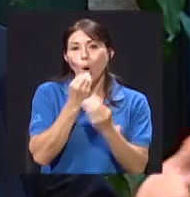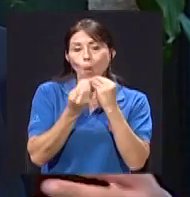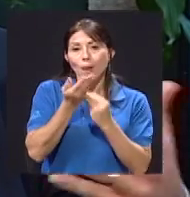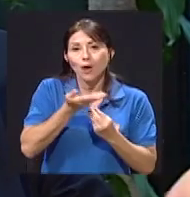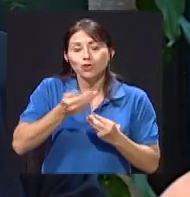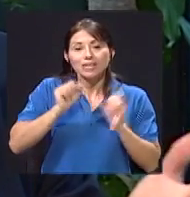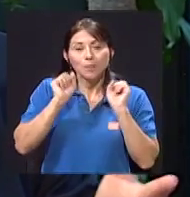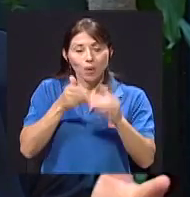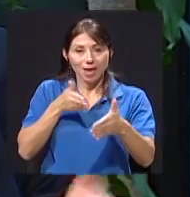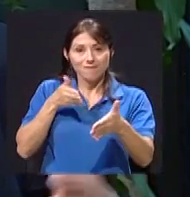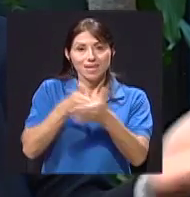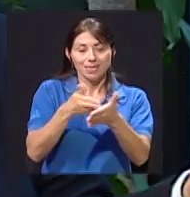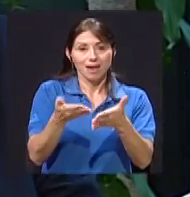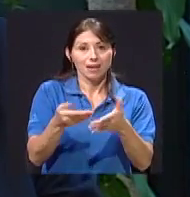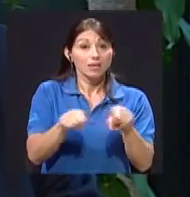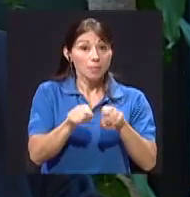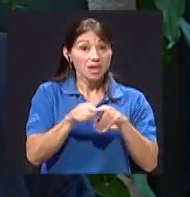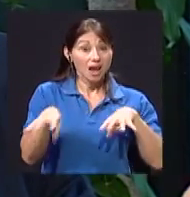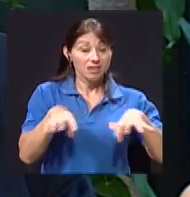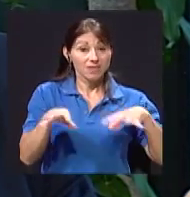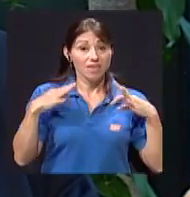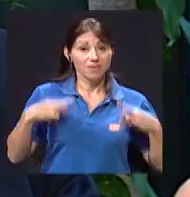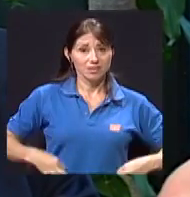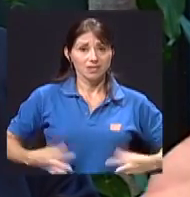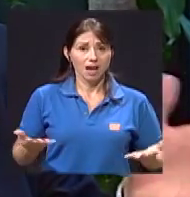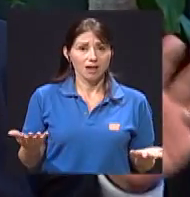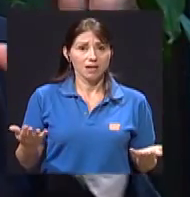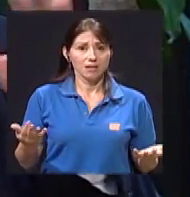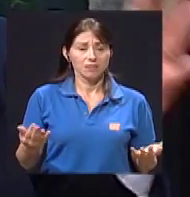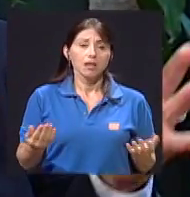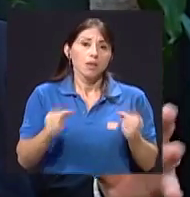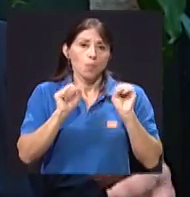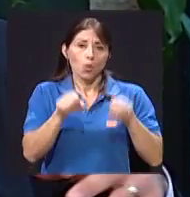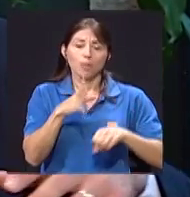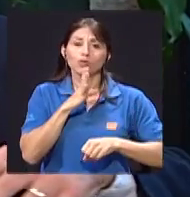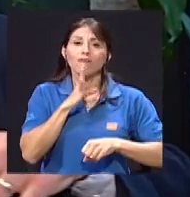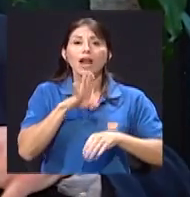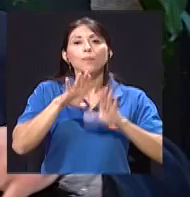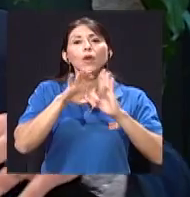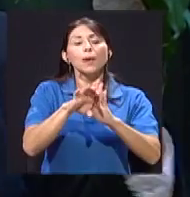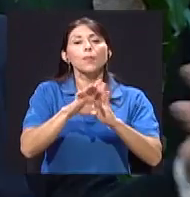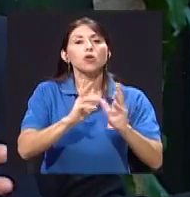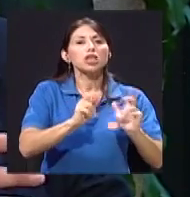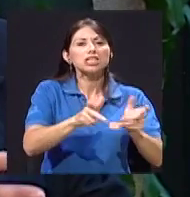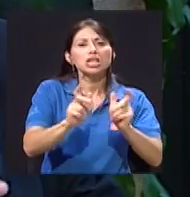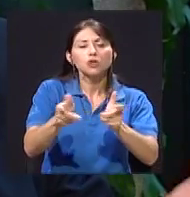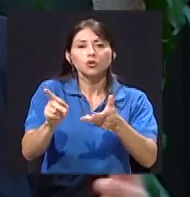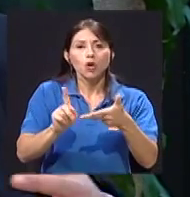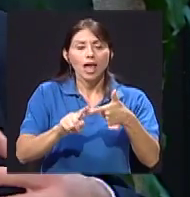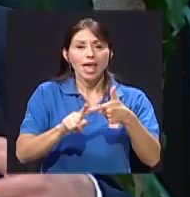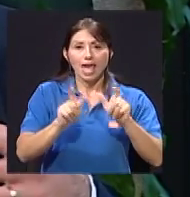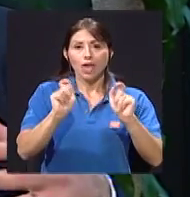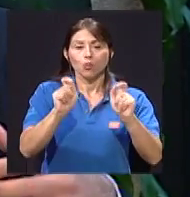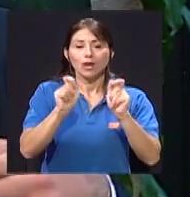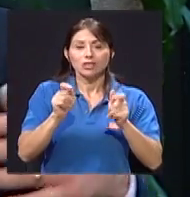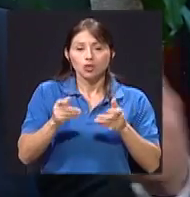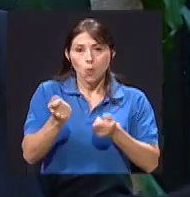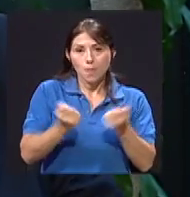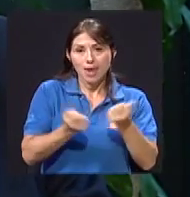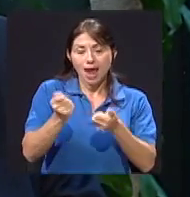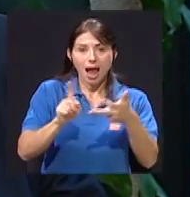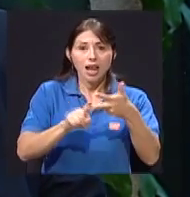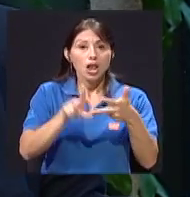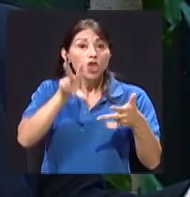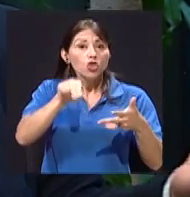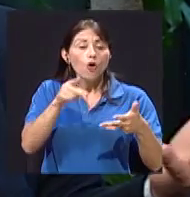bien balanceados, podrían afectar la salud. Claro. La actividad física es crítica. Claro. Entonces, para ponerle un caso, así podemos hablar del tema de, hablamos de desechos sólidos, hablamos de